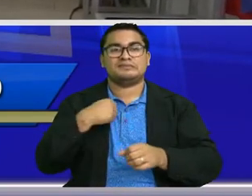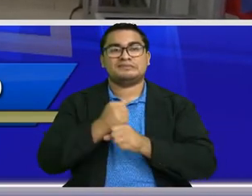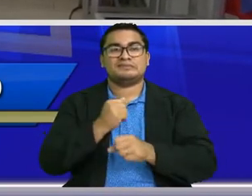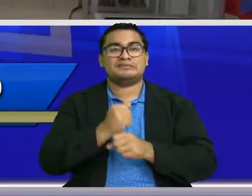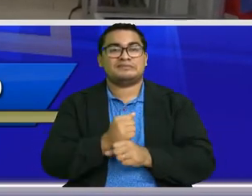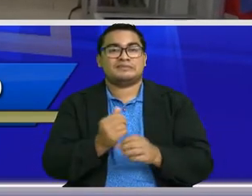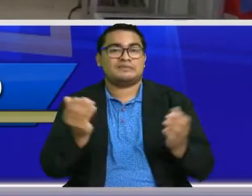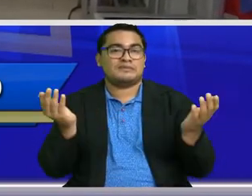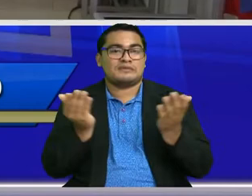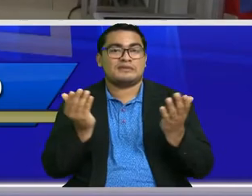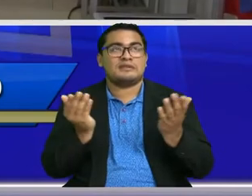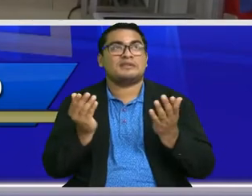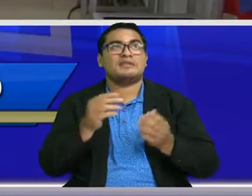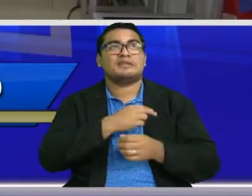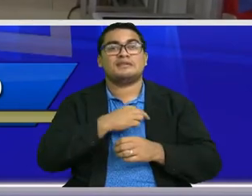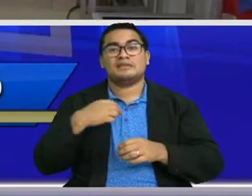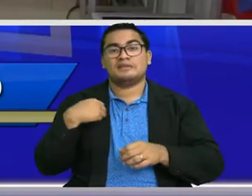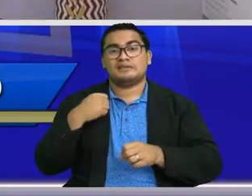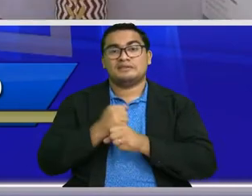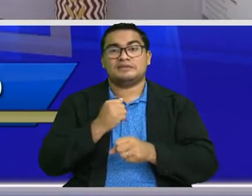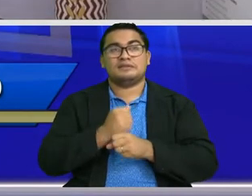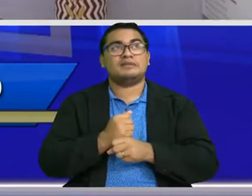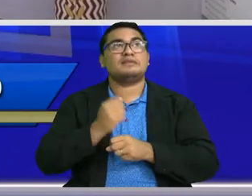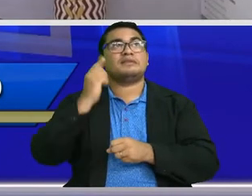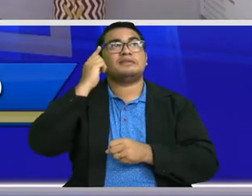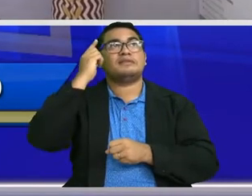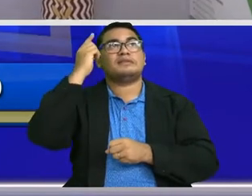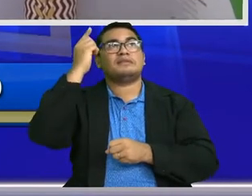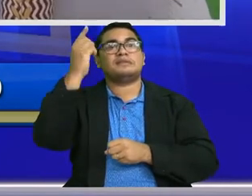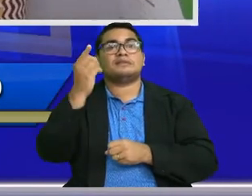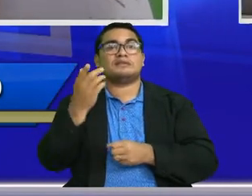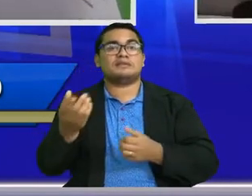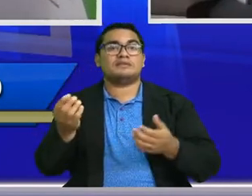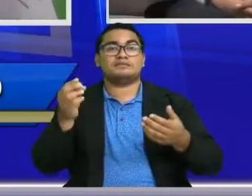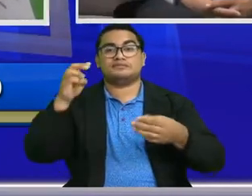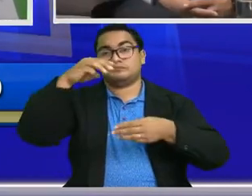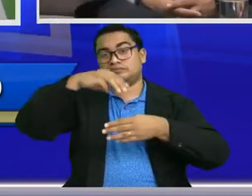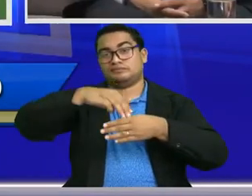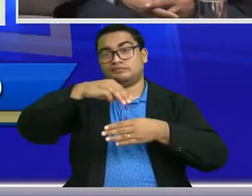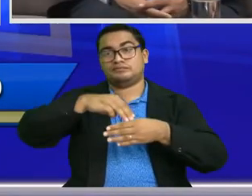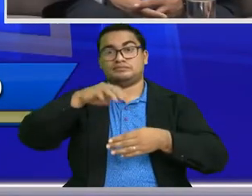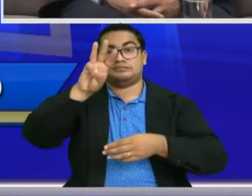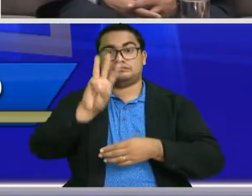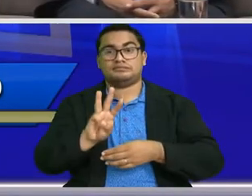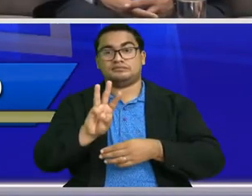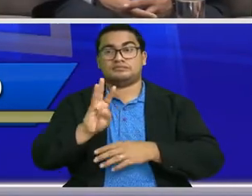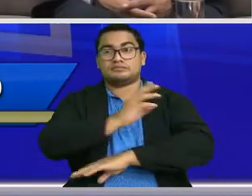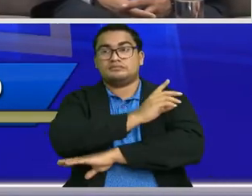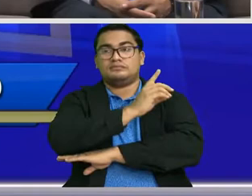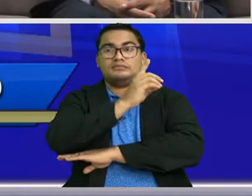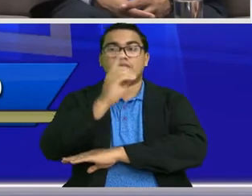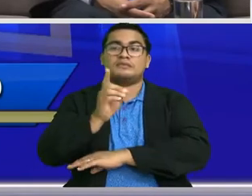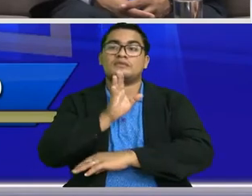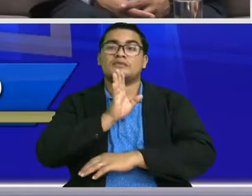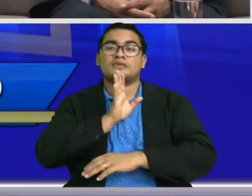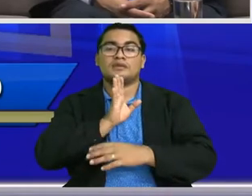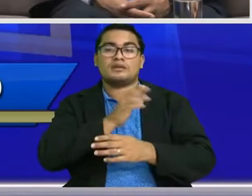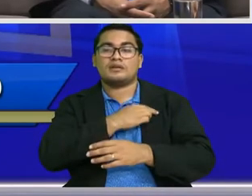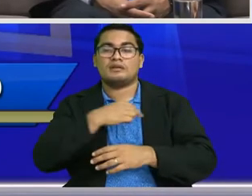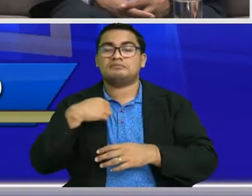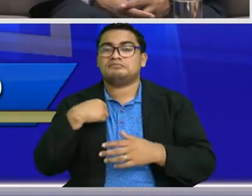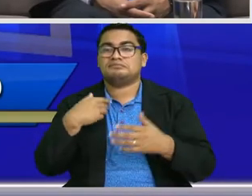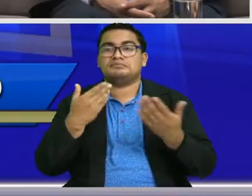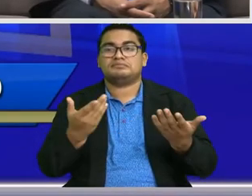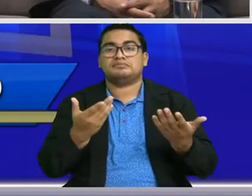va a ser este desarrollo a nivel metodológico? Sí, durante los 3 días habrán ponencias de parte